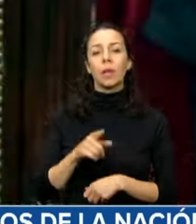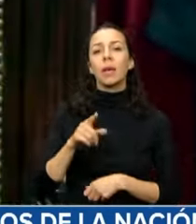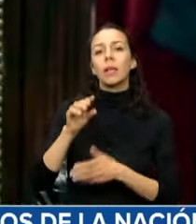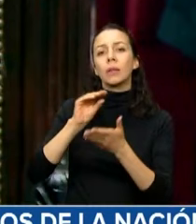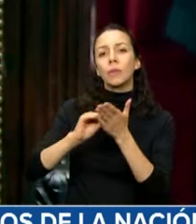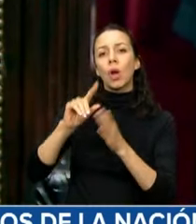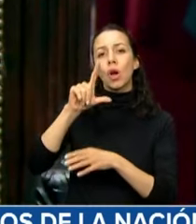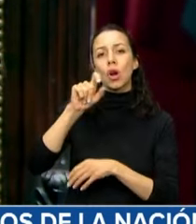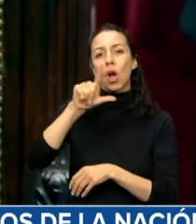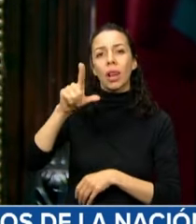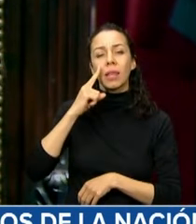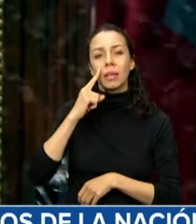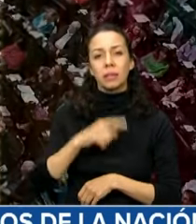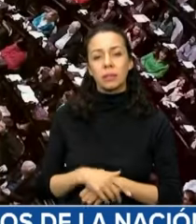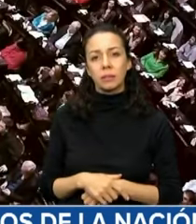diputada Coli,